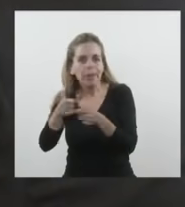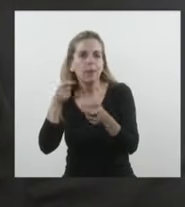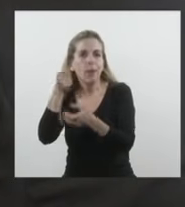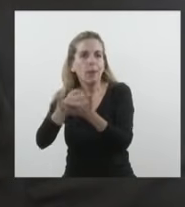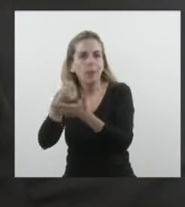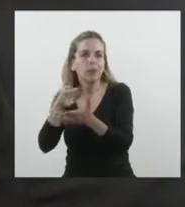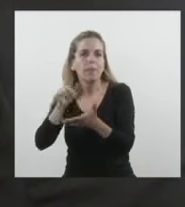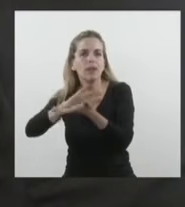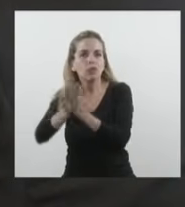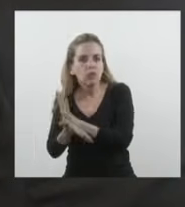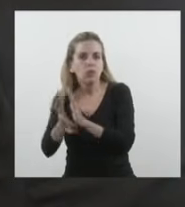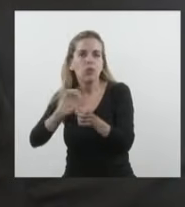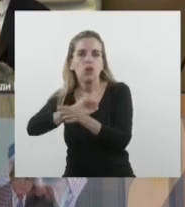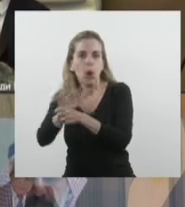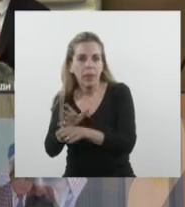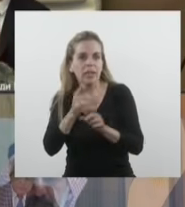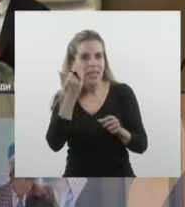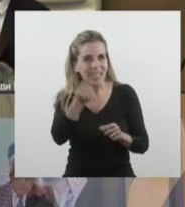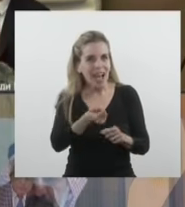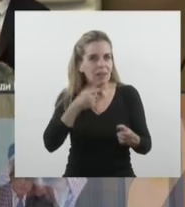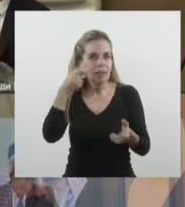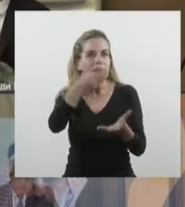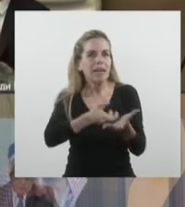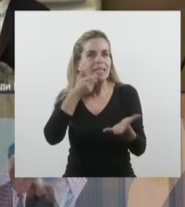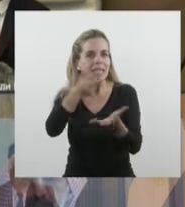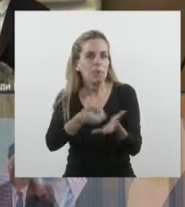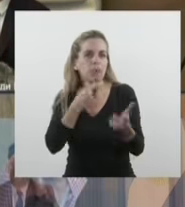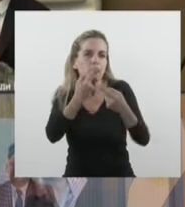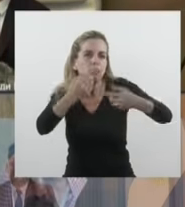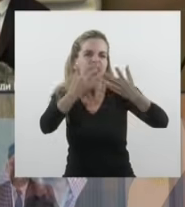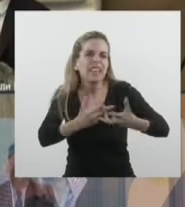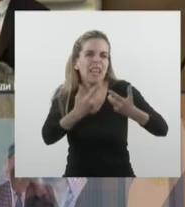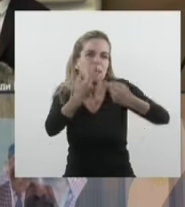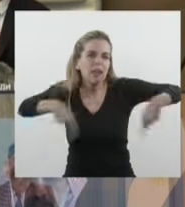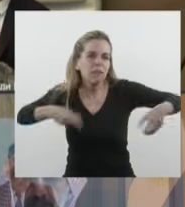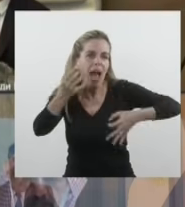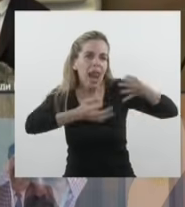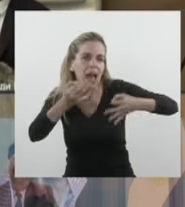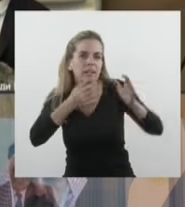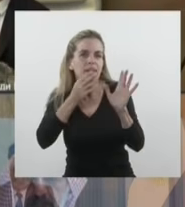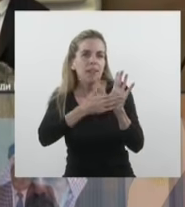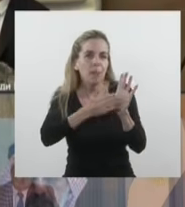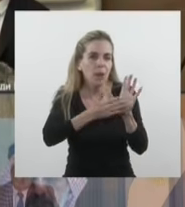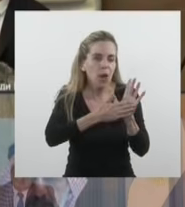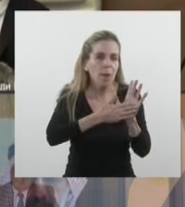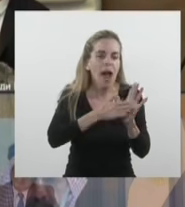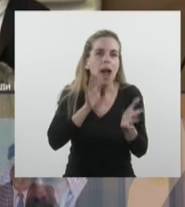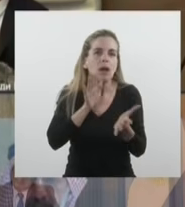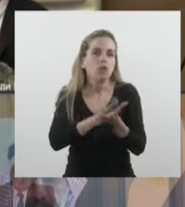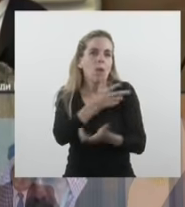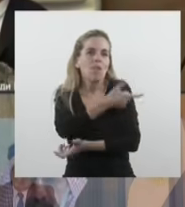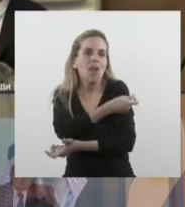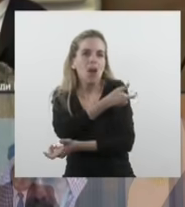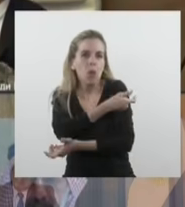los sistemas de prueba en las medicinas en cuanto a las vacunas